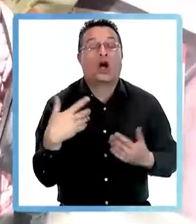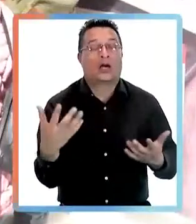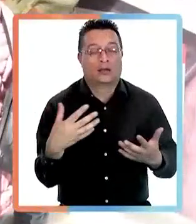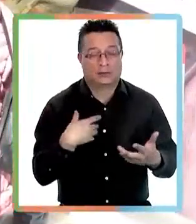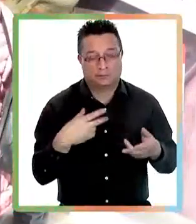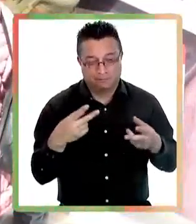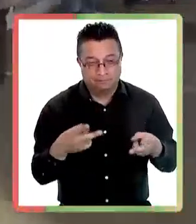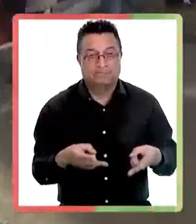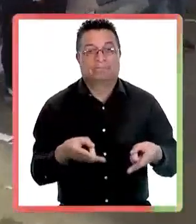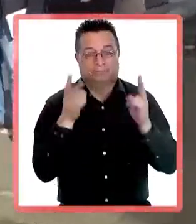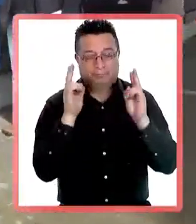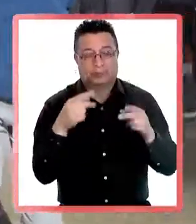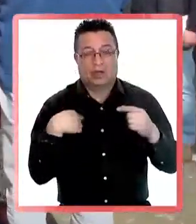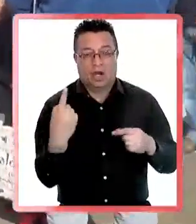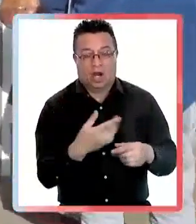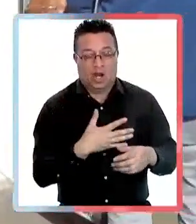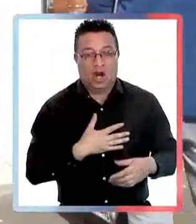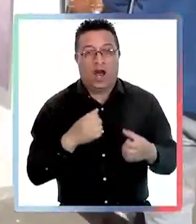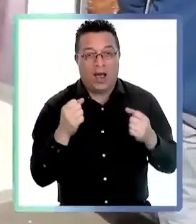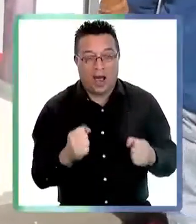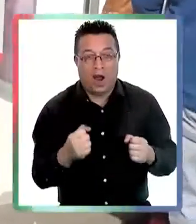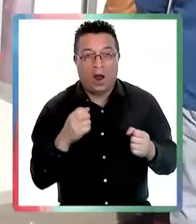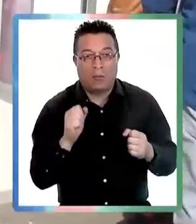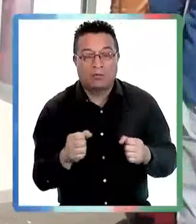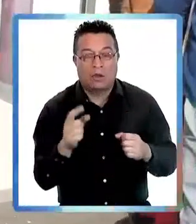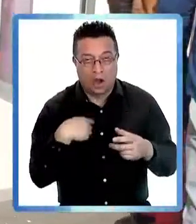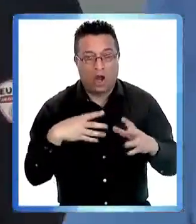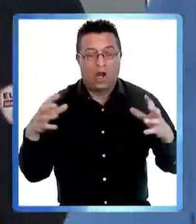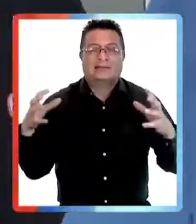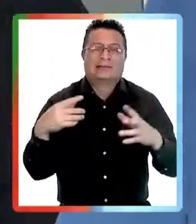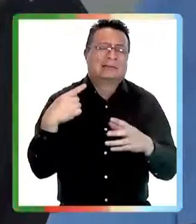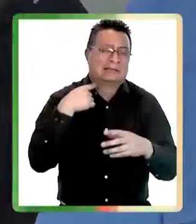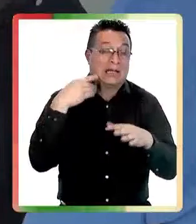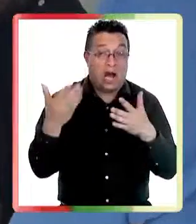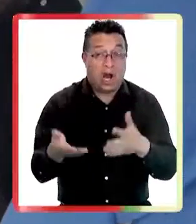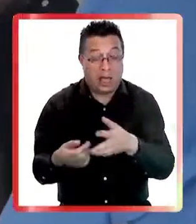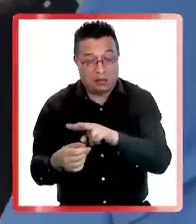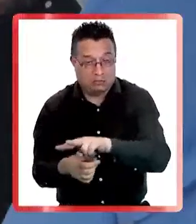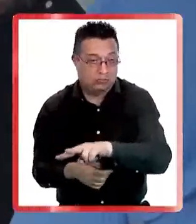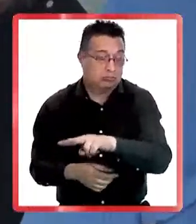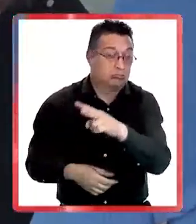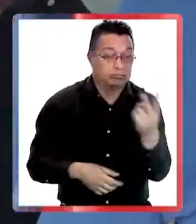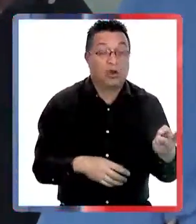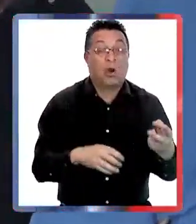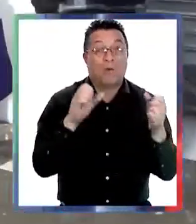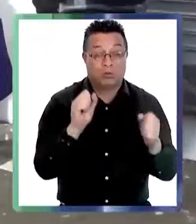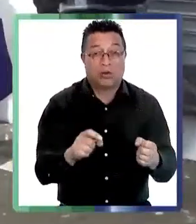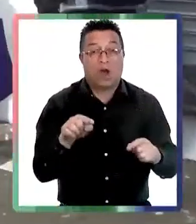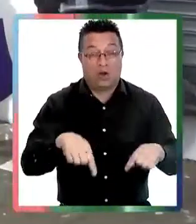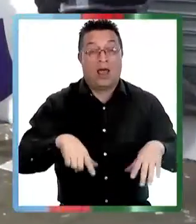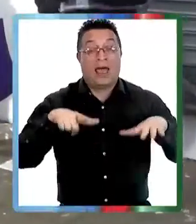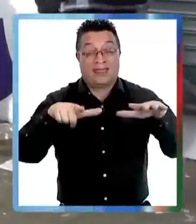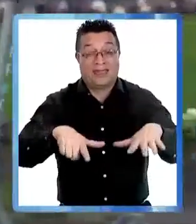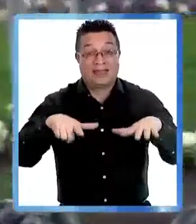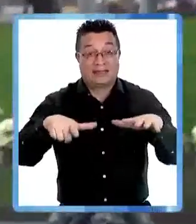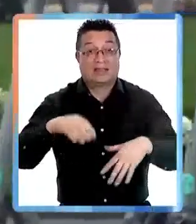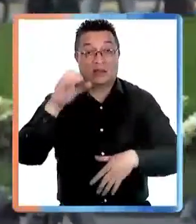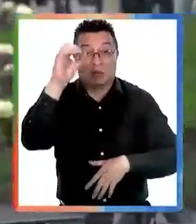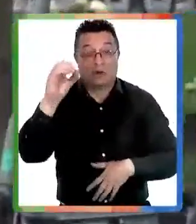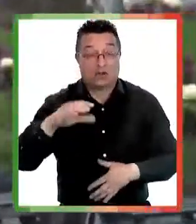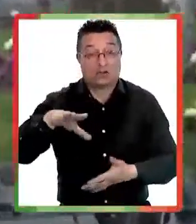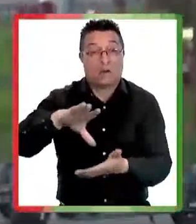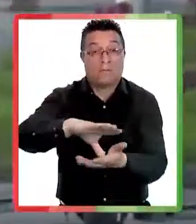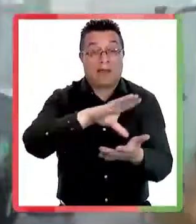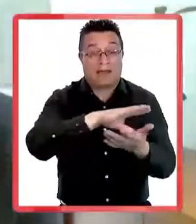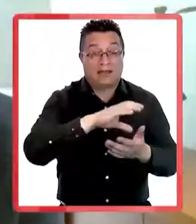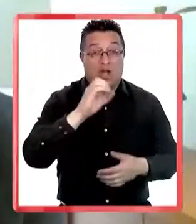nos va a permitir salir del extremo en que nos encontramos. Hoy día solo un 17% de los